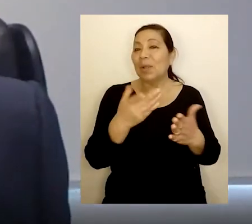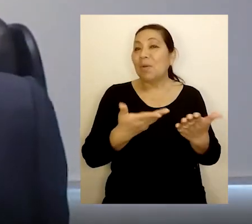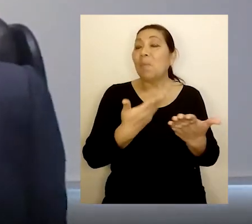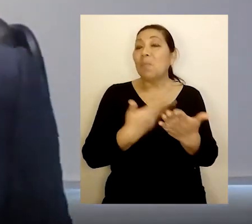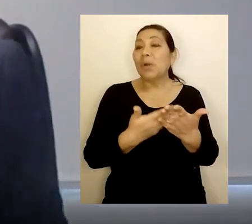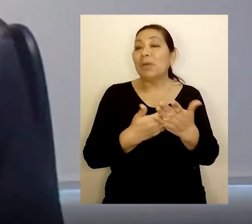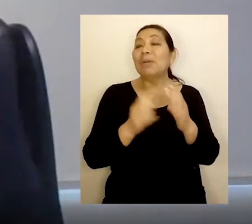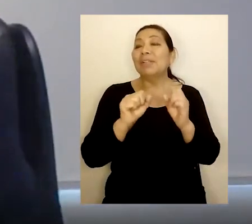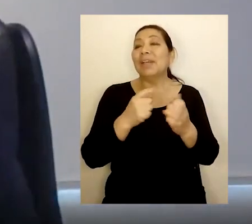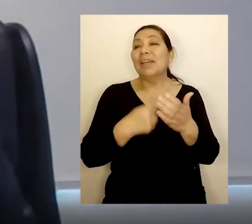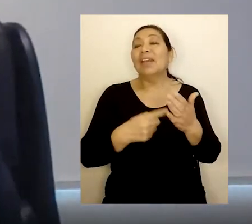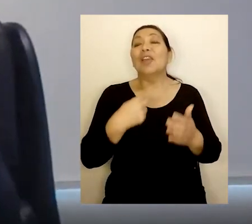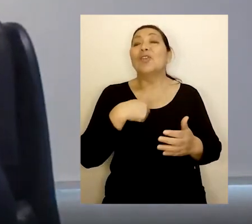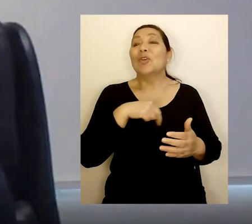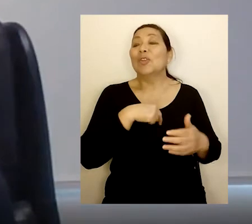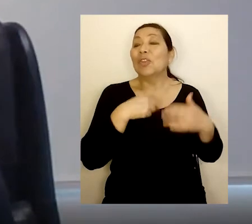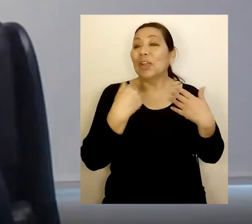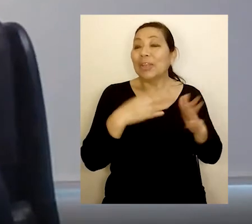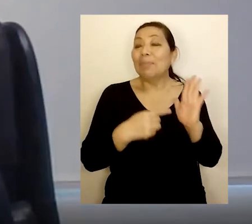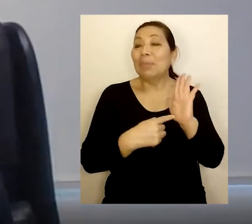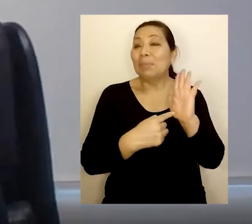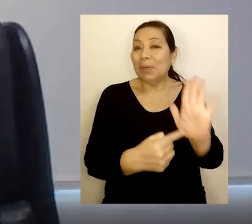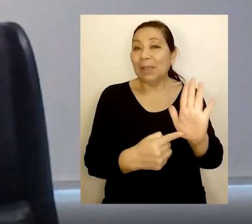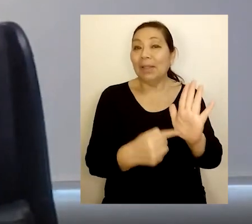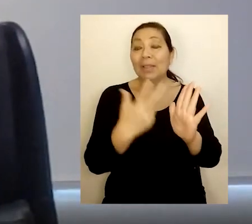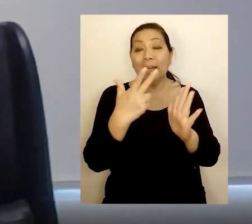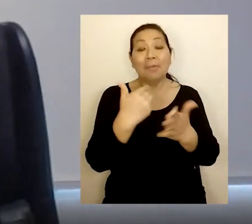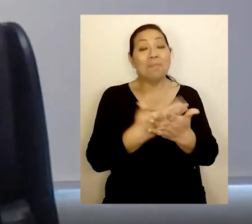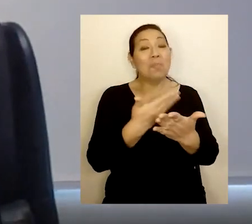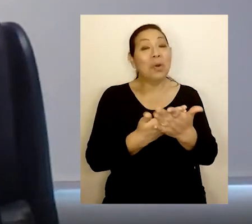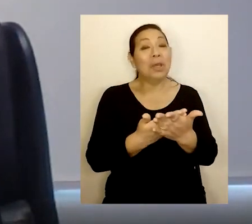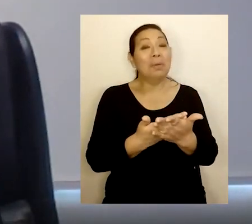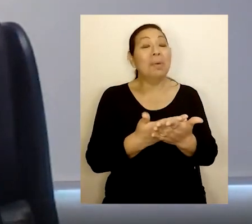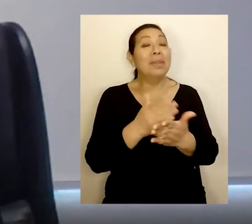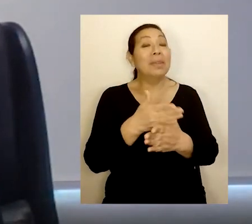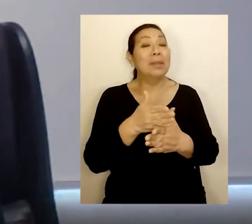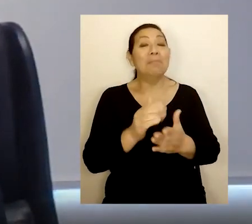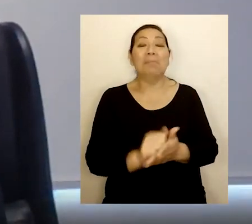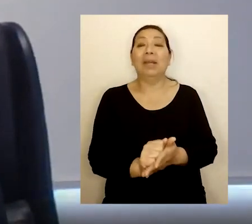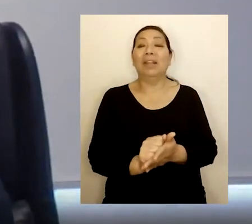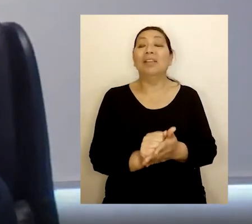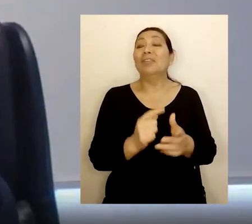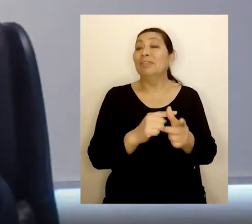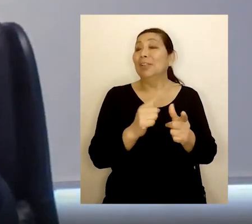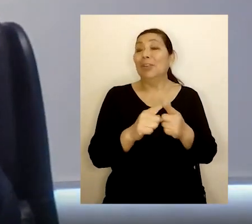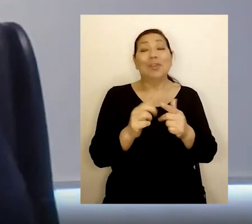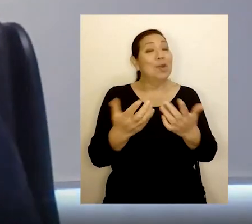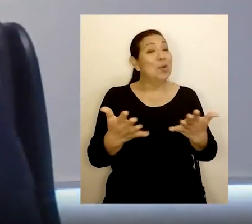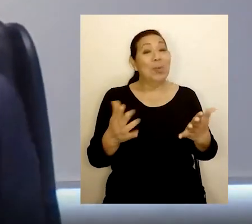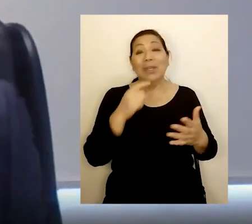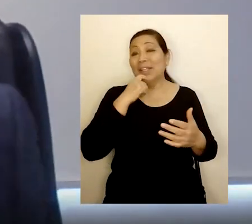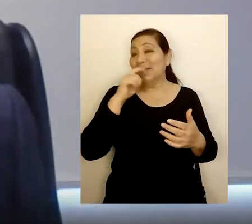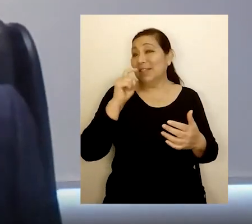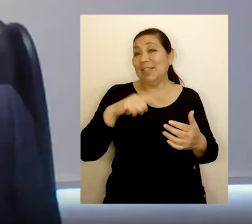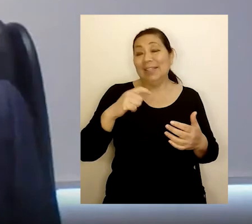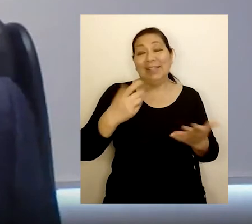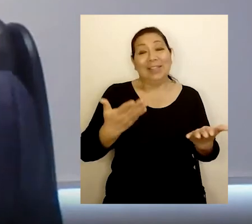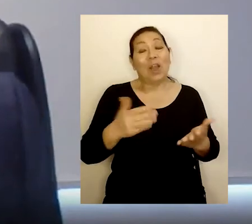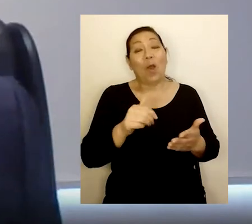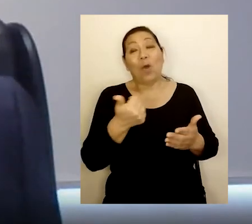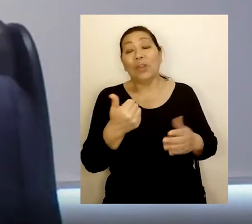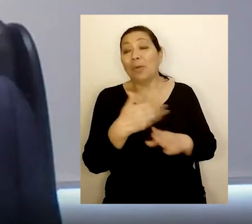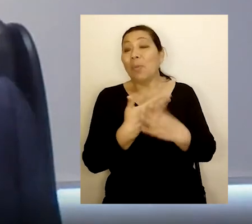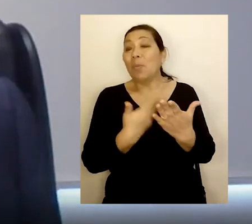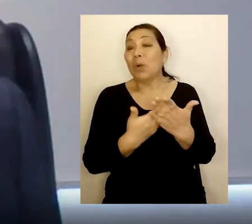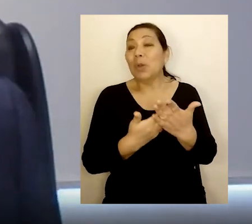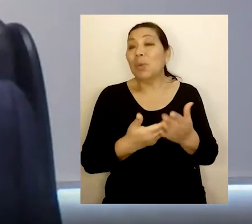medios probatorios. Si es que nosotros ya habíamos presentado 3 medios probatorios de parte, entonces ya no hay necesidad de otro